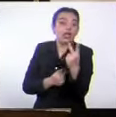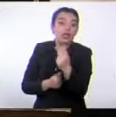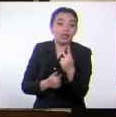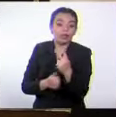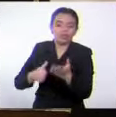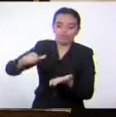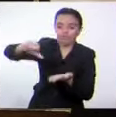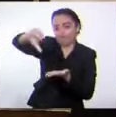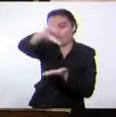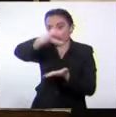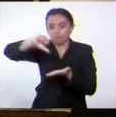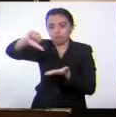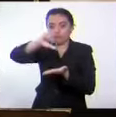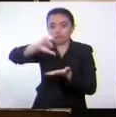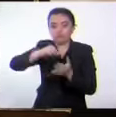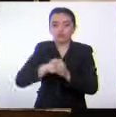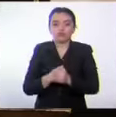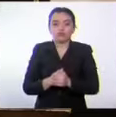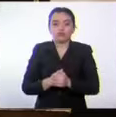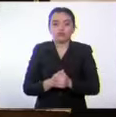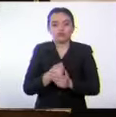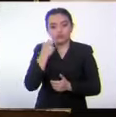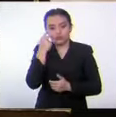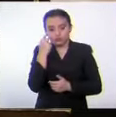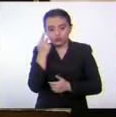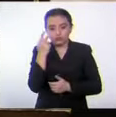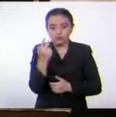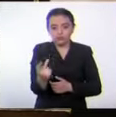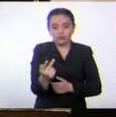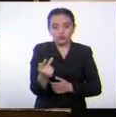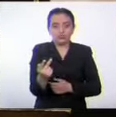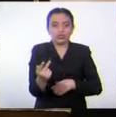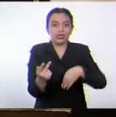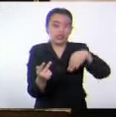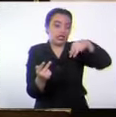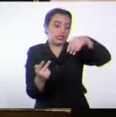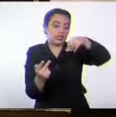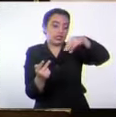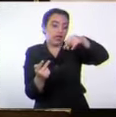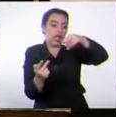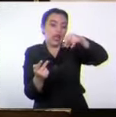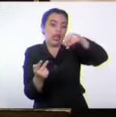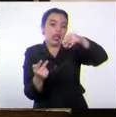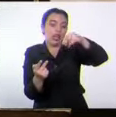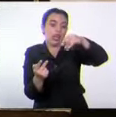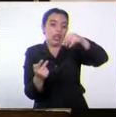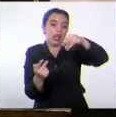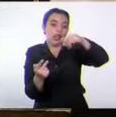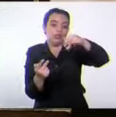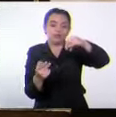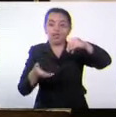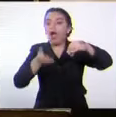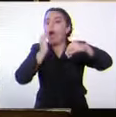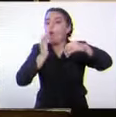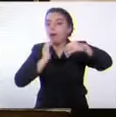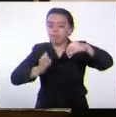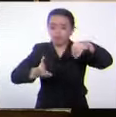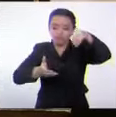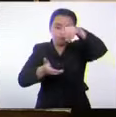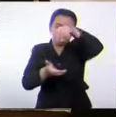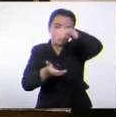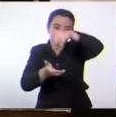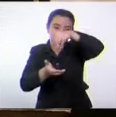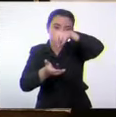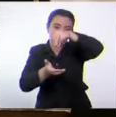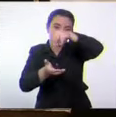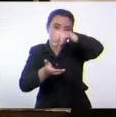Ahora observen la disolución de sal común o cloruro de sodio en agua. El cloruro de sodio